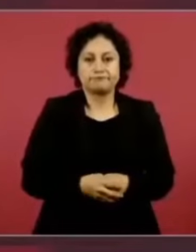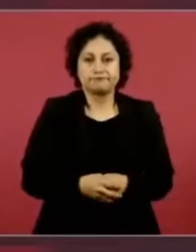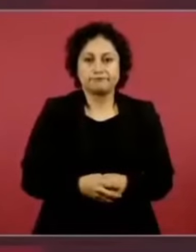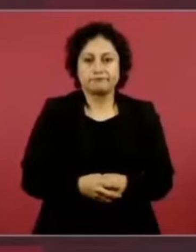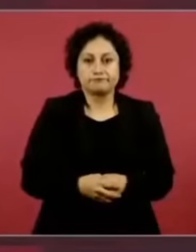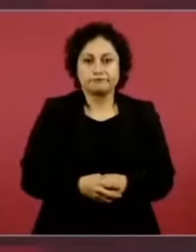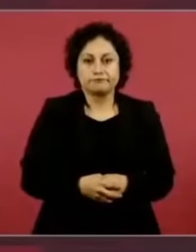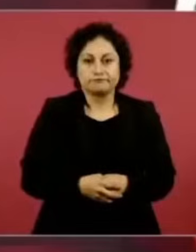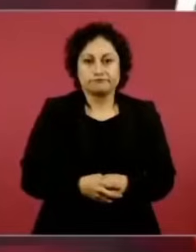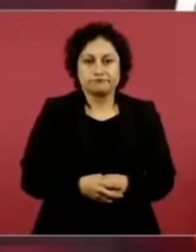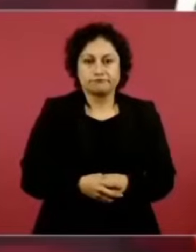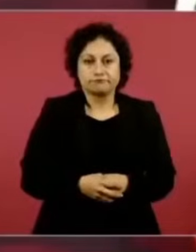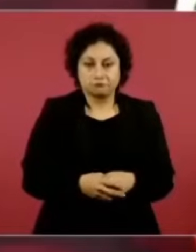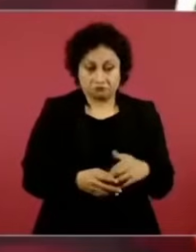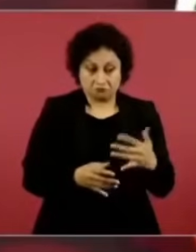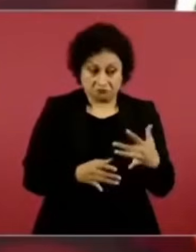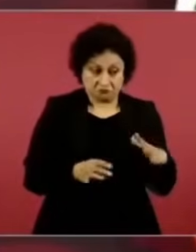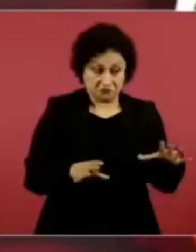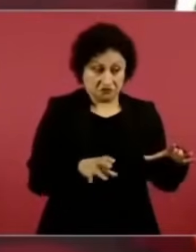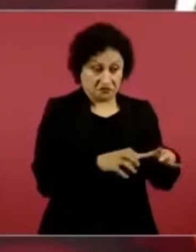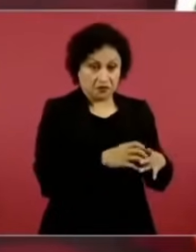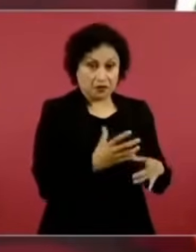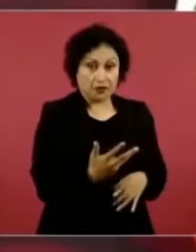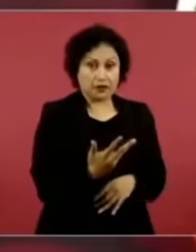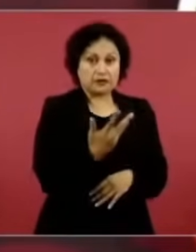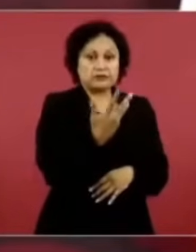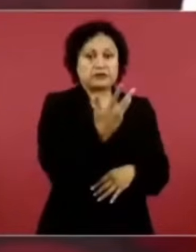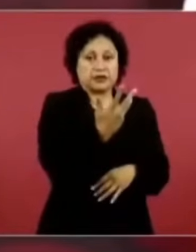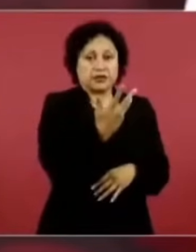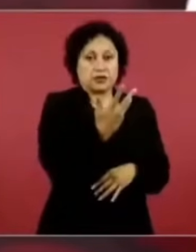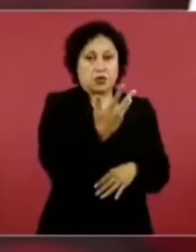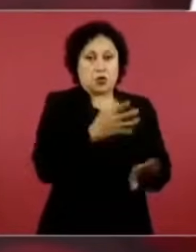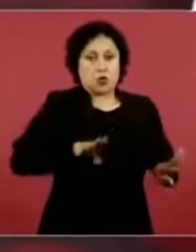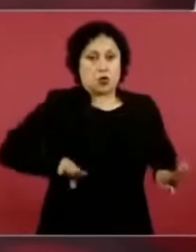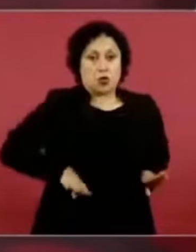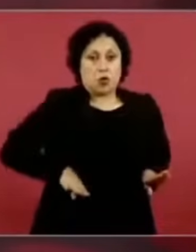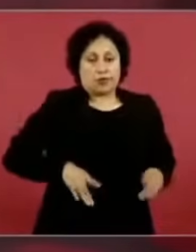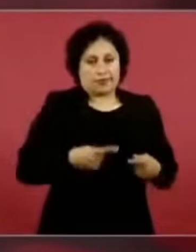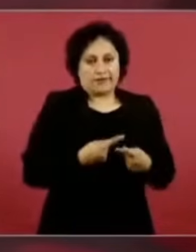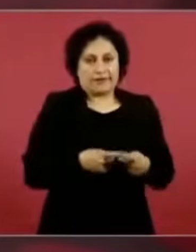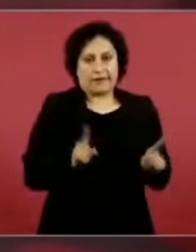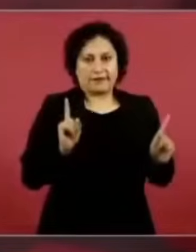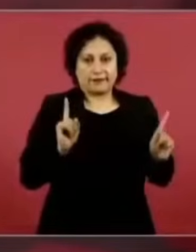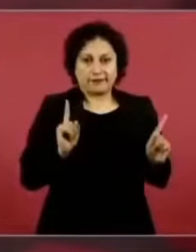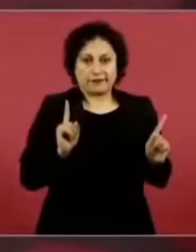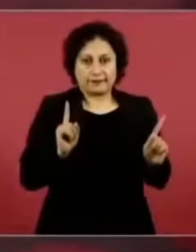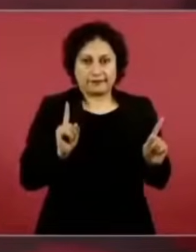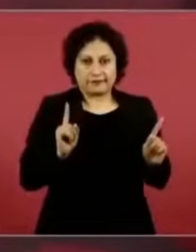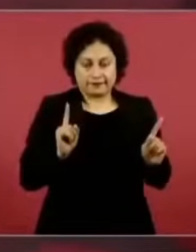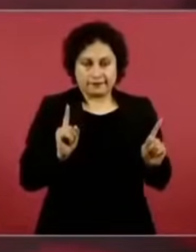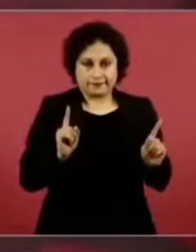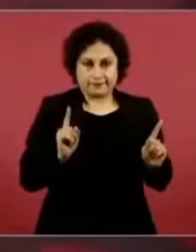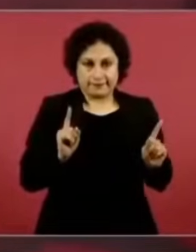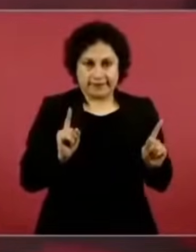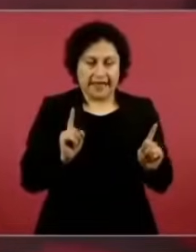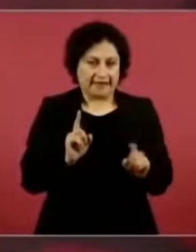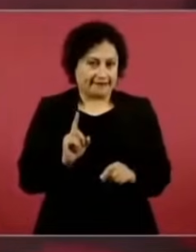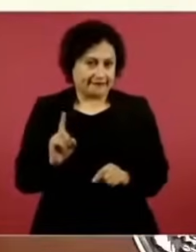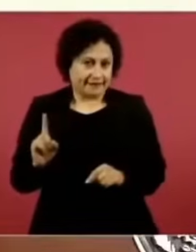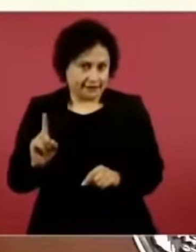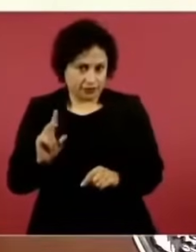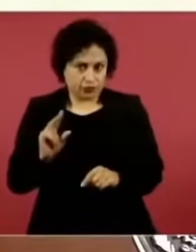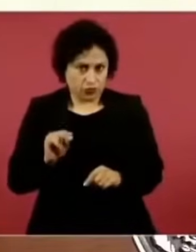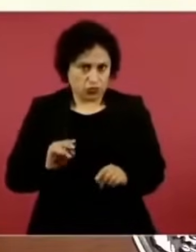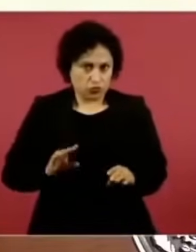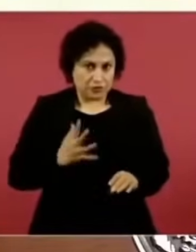que no son de derecha, que no son conservadores. De 50, 5, nada